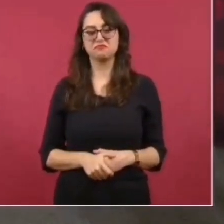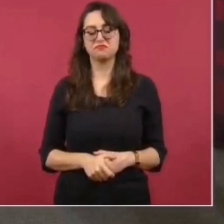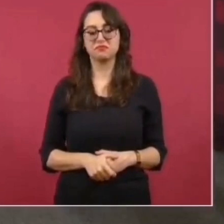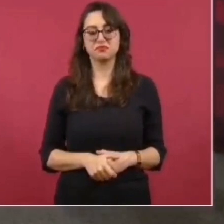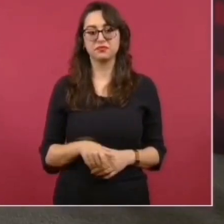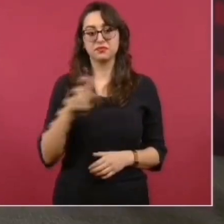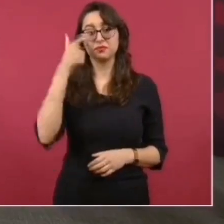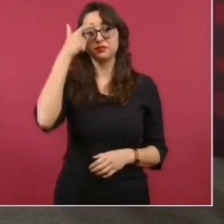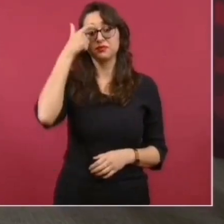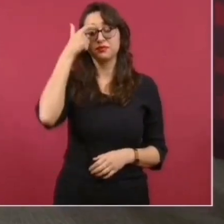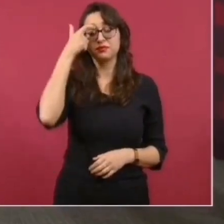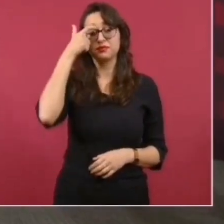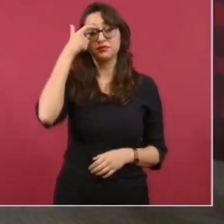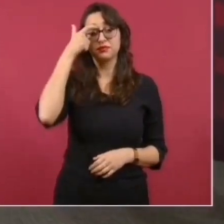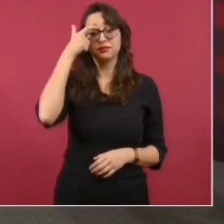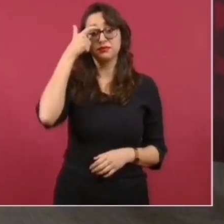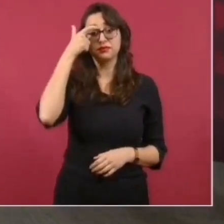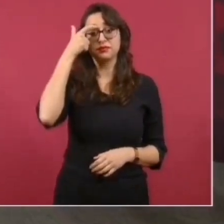Por eso yo digo,